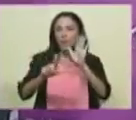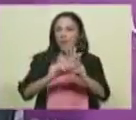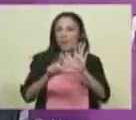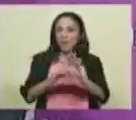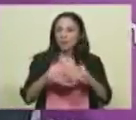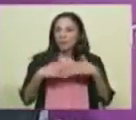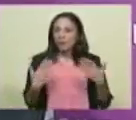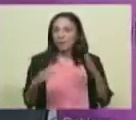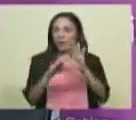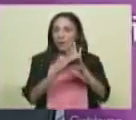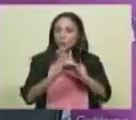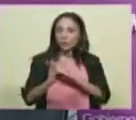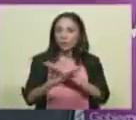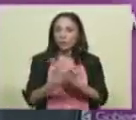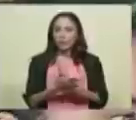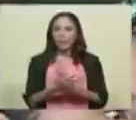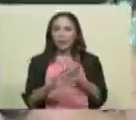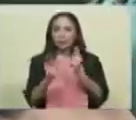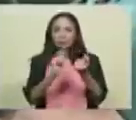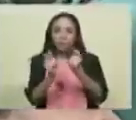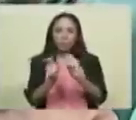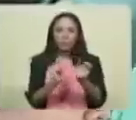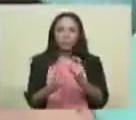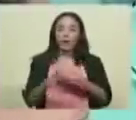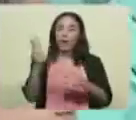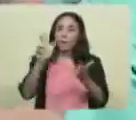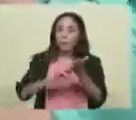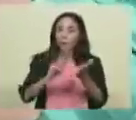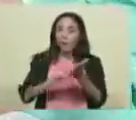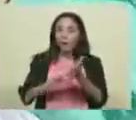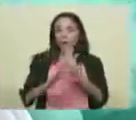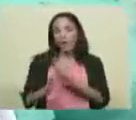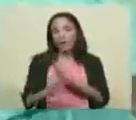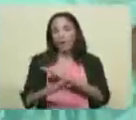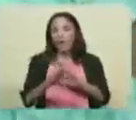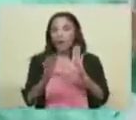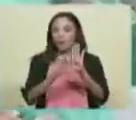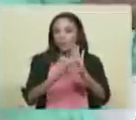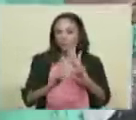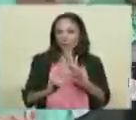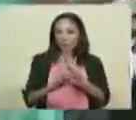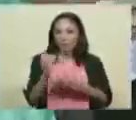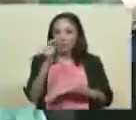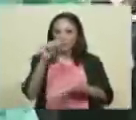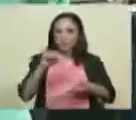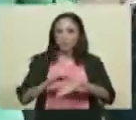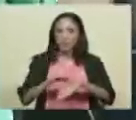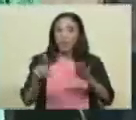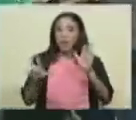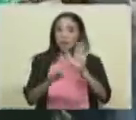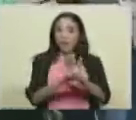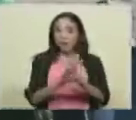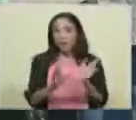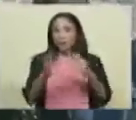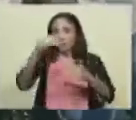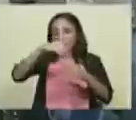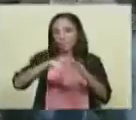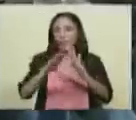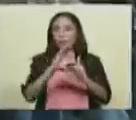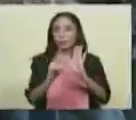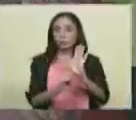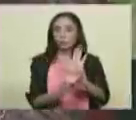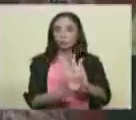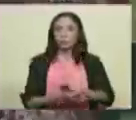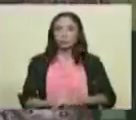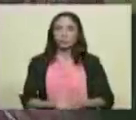sean analizadas en el seno de esa institución para que se conviertan en leyes de la República.